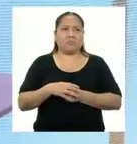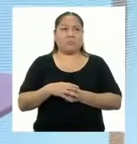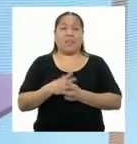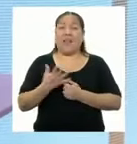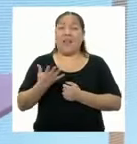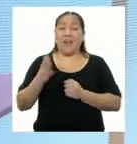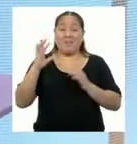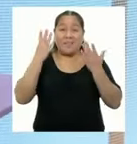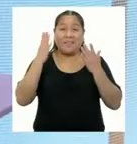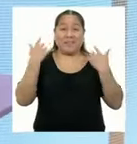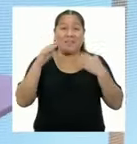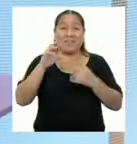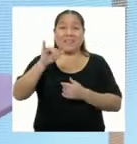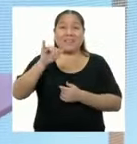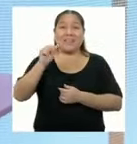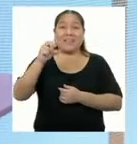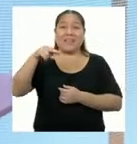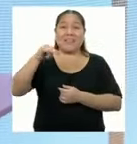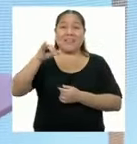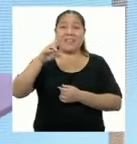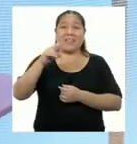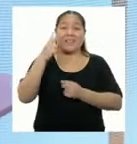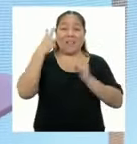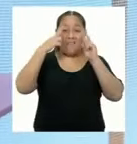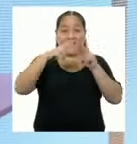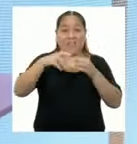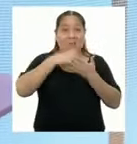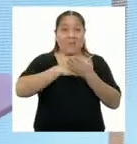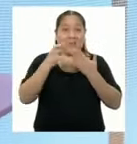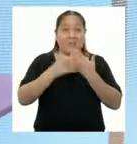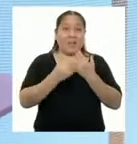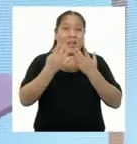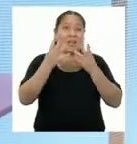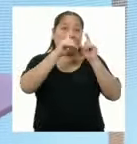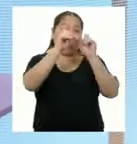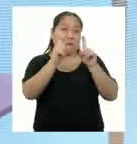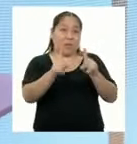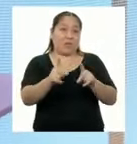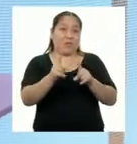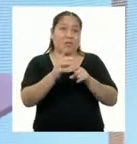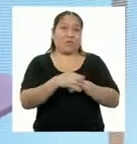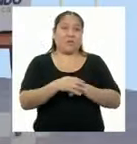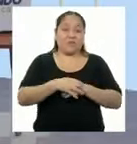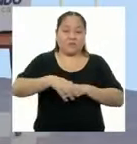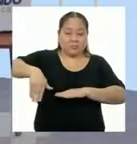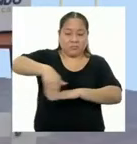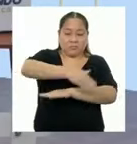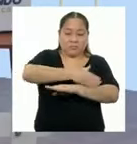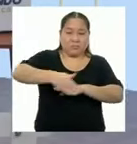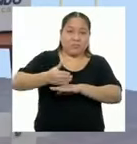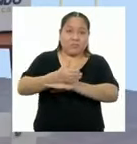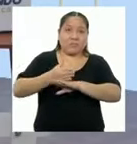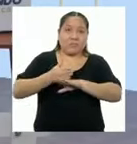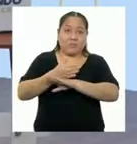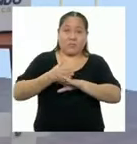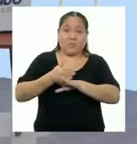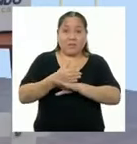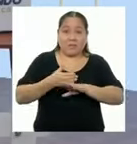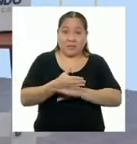¡Hey! Parece que Yanira está viendo el programa y tiene una consulta carpinterística. ¿Qué le parece,